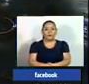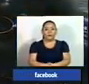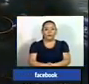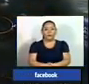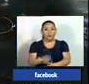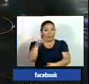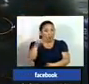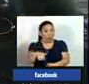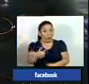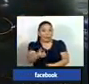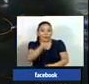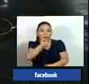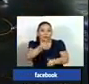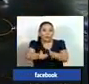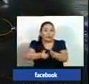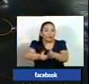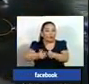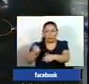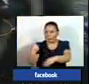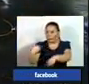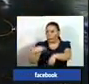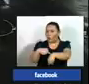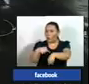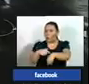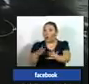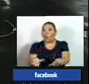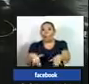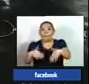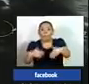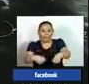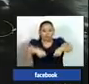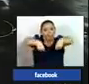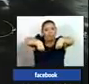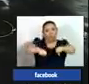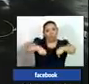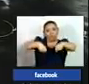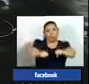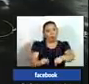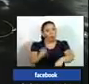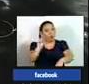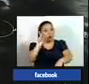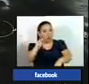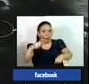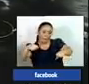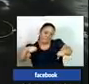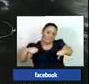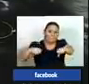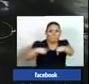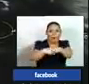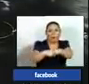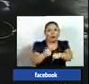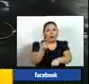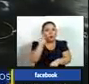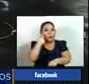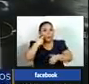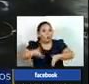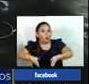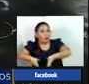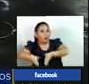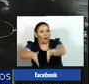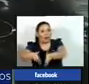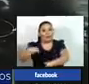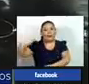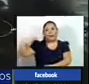Bien, iniciamos con esta información de última hora porque dos motociclistas lesionados han dejado un accidente de tránsito en la zona del Boulevard Los